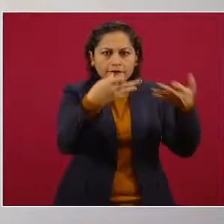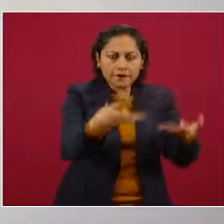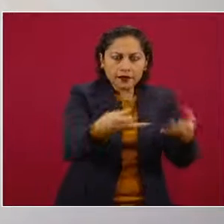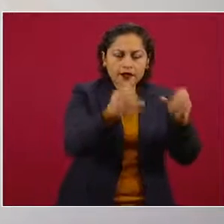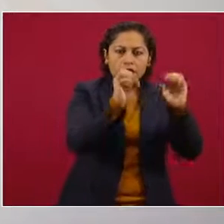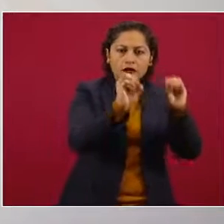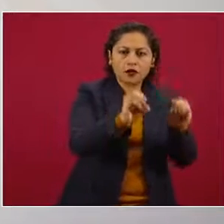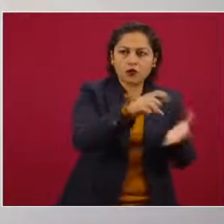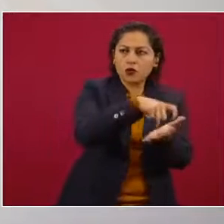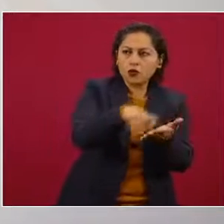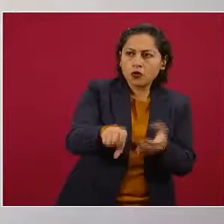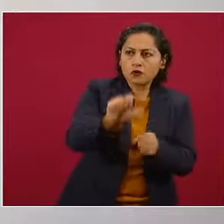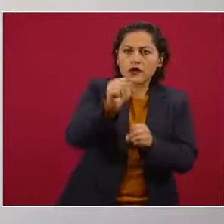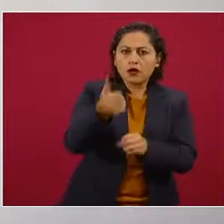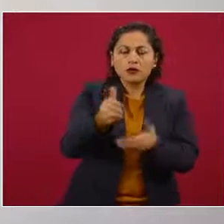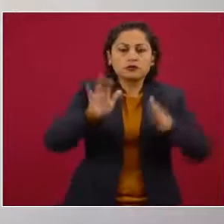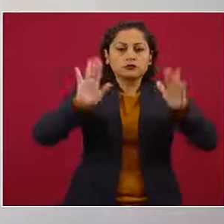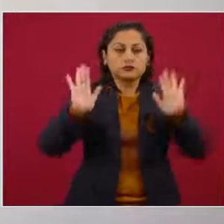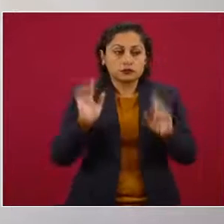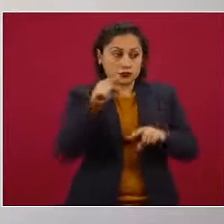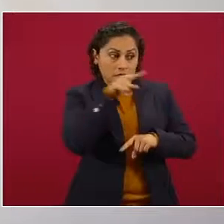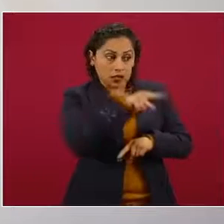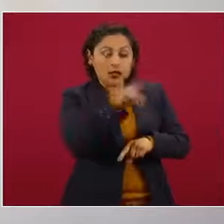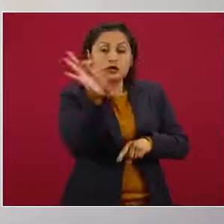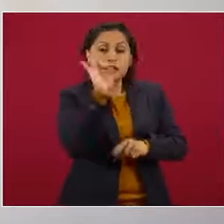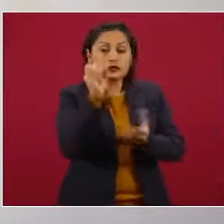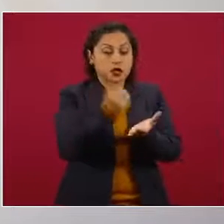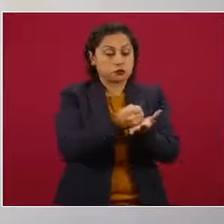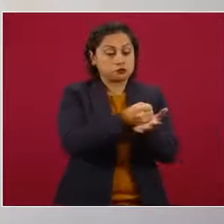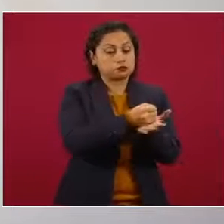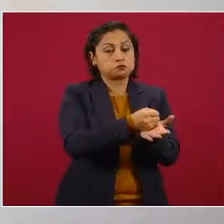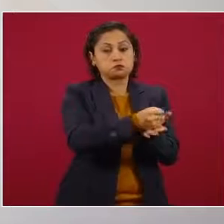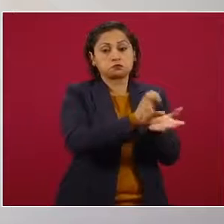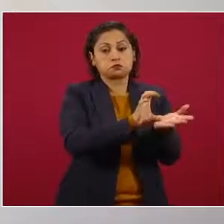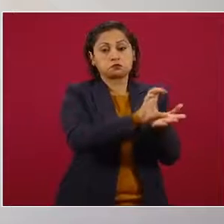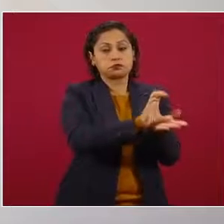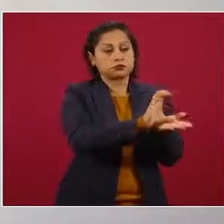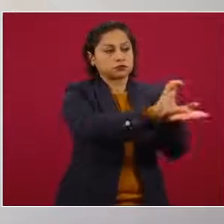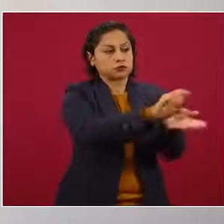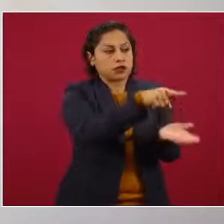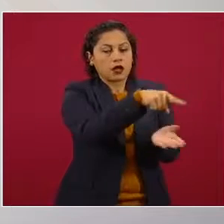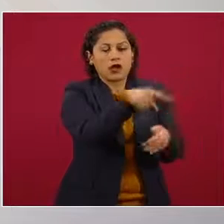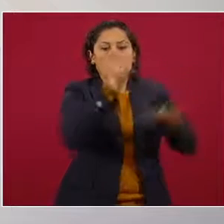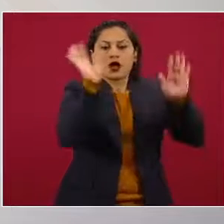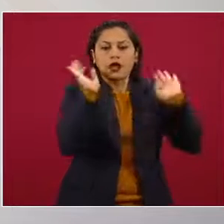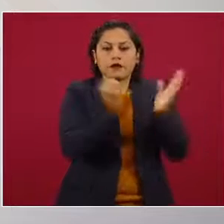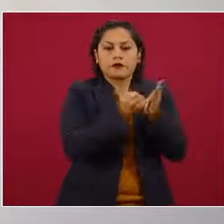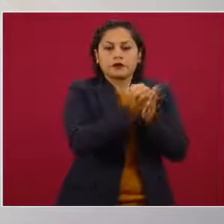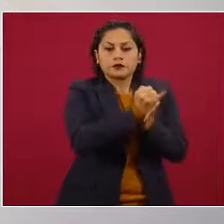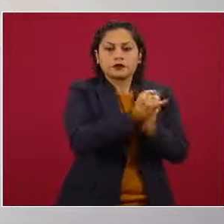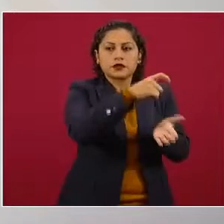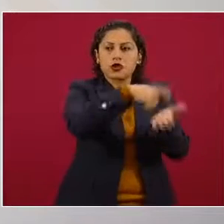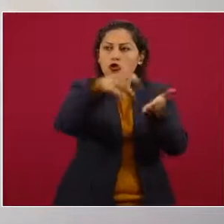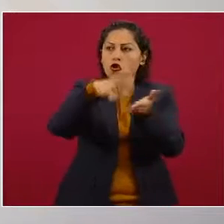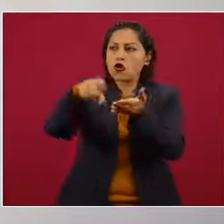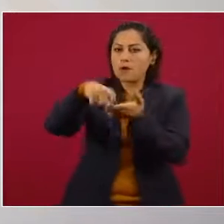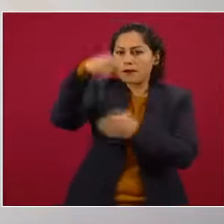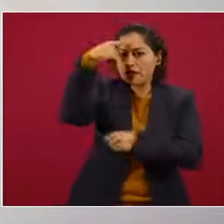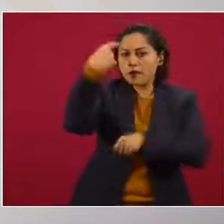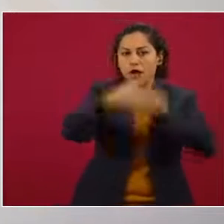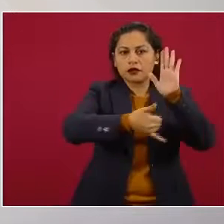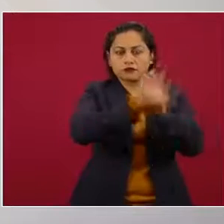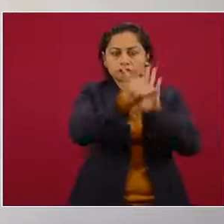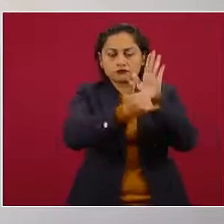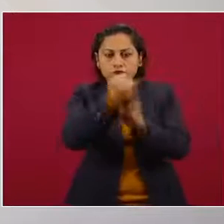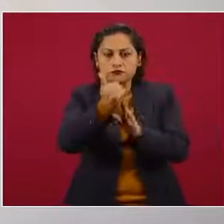una parte de los materiales para empezar a construir. Si va a comprar con su crédito